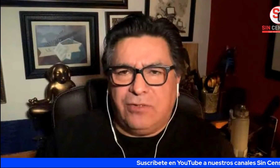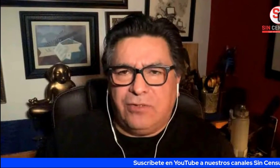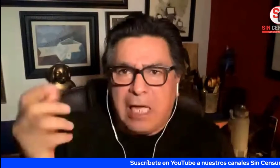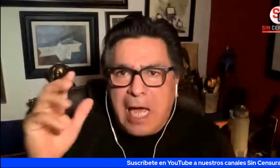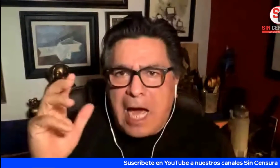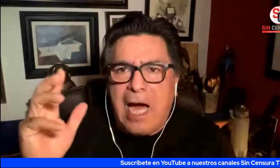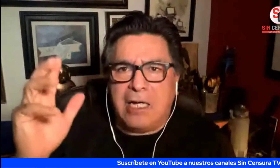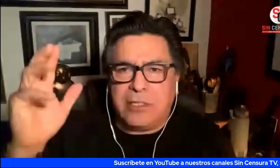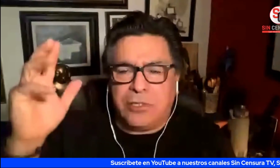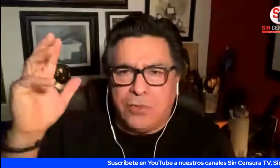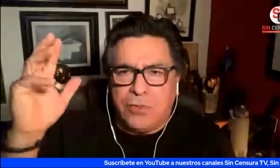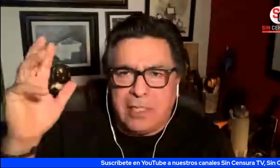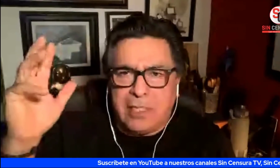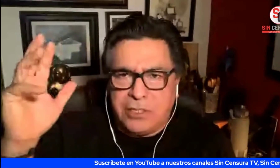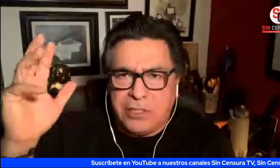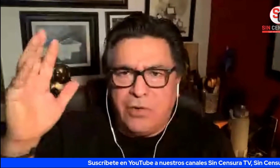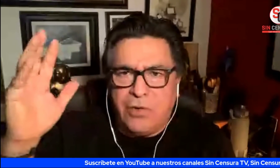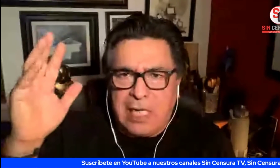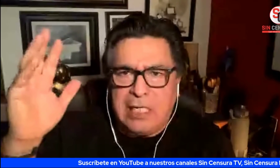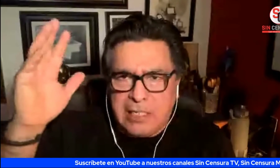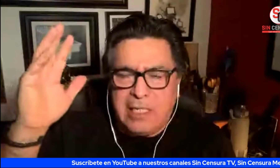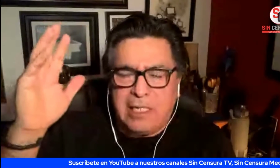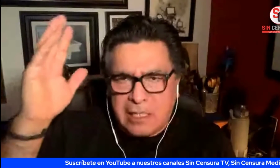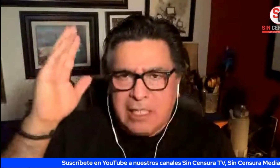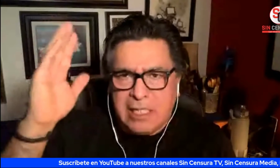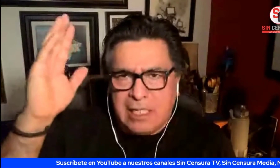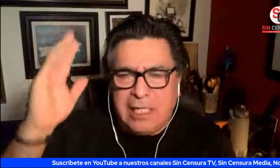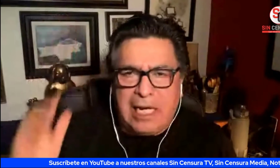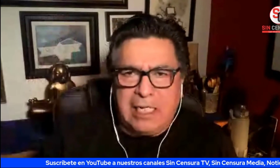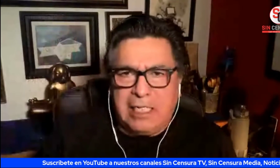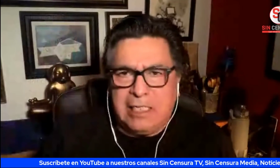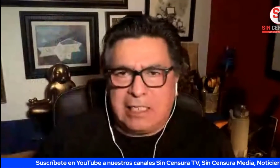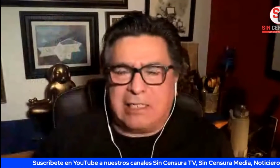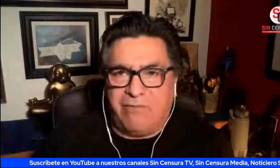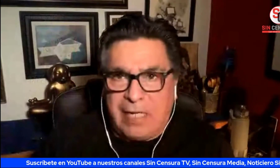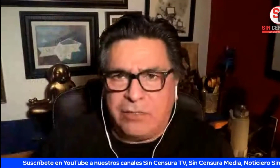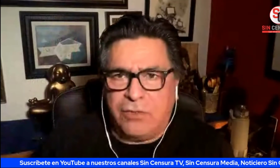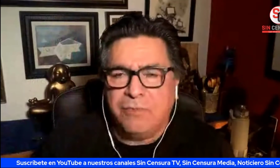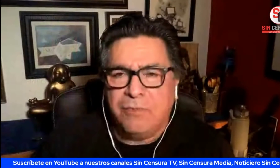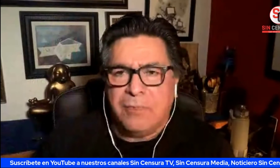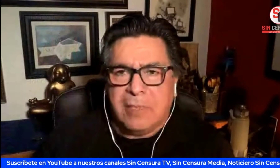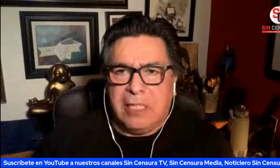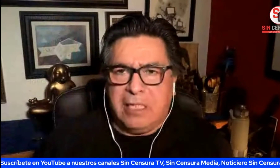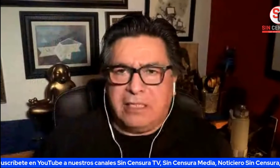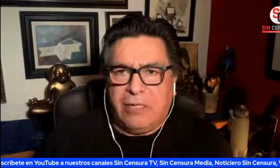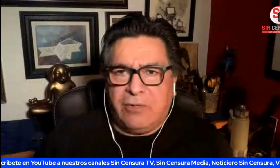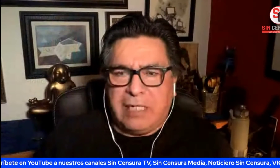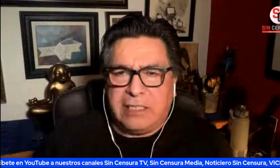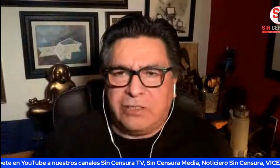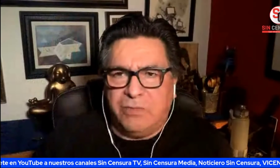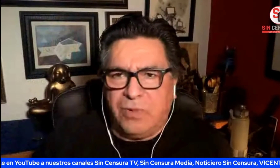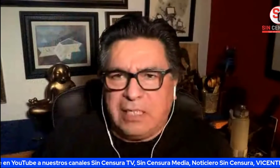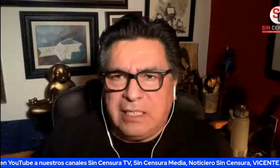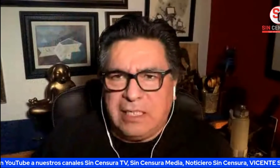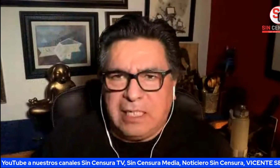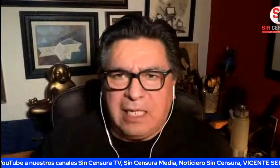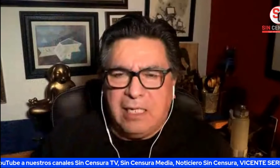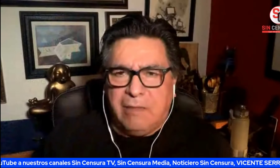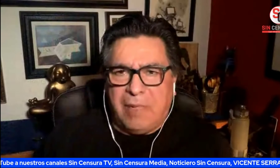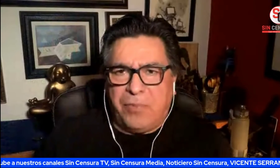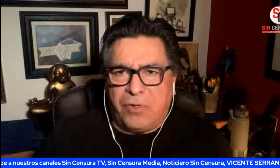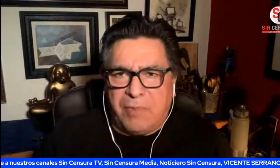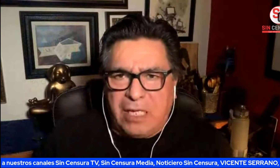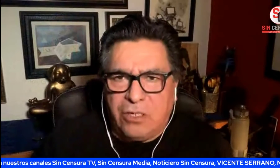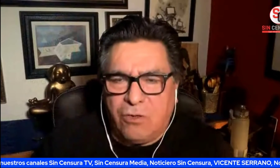Zacatecas haya acudido y presentado y transmitido este acto de adhesión al líder al líder de facto de esta